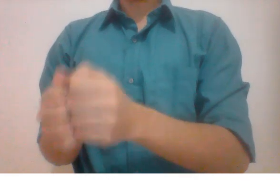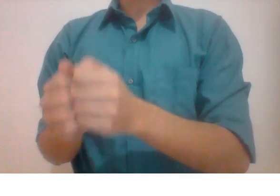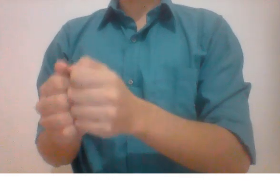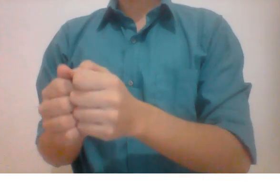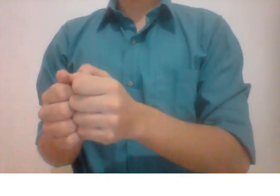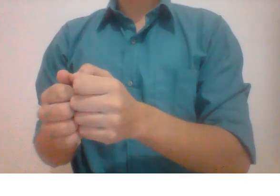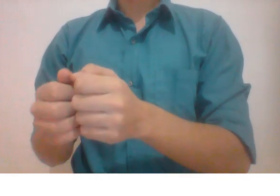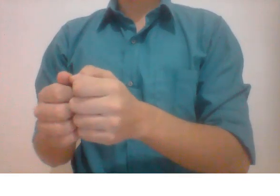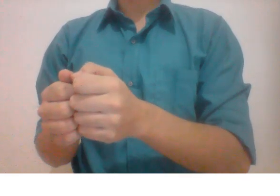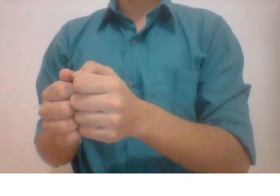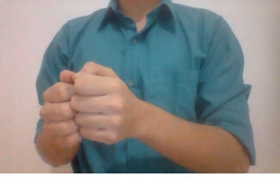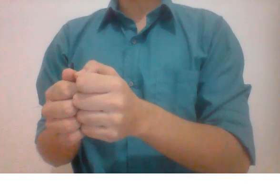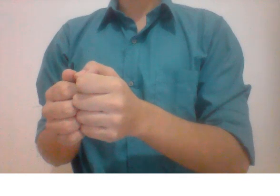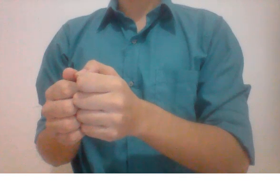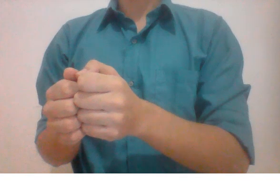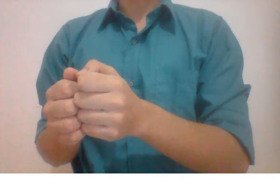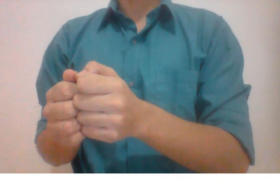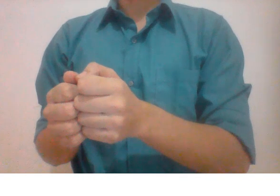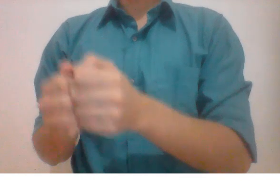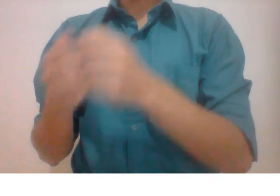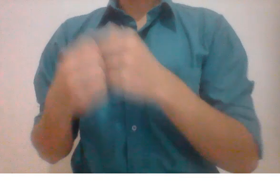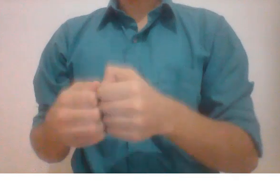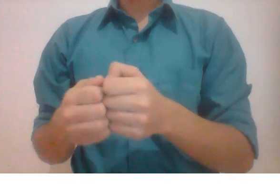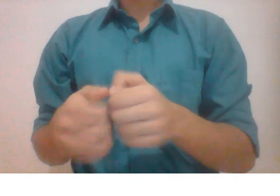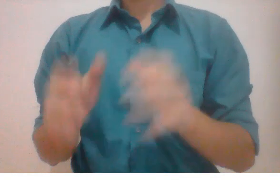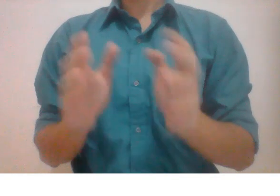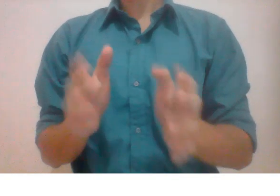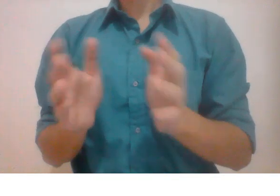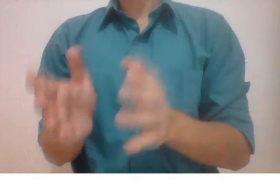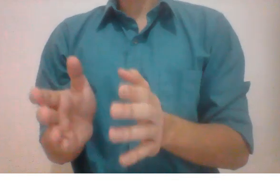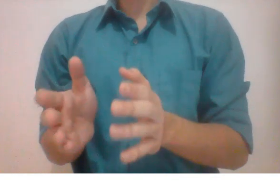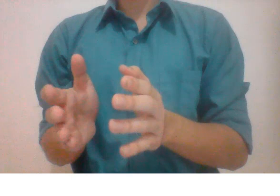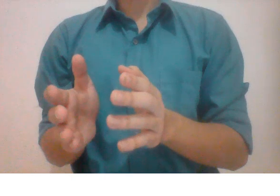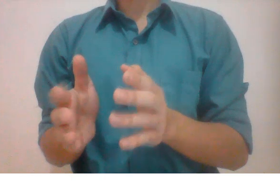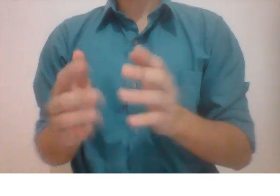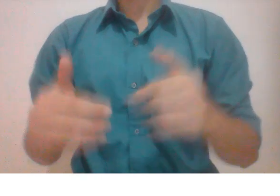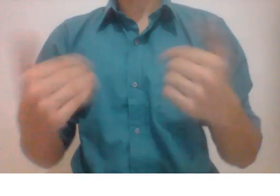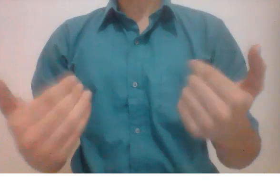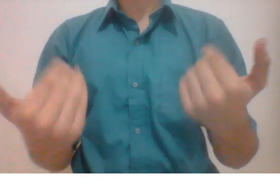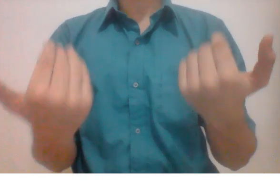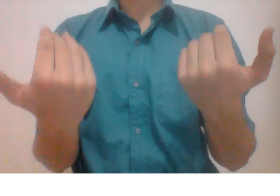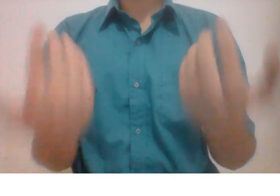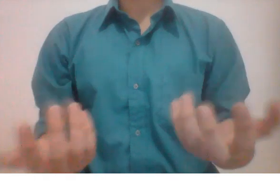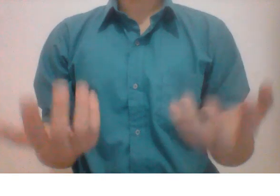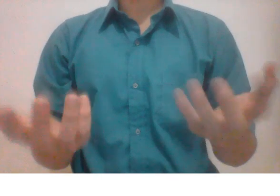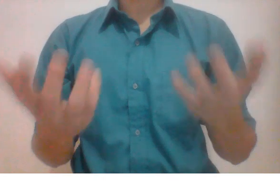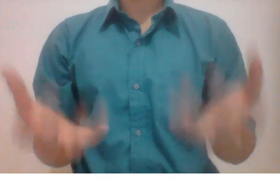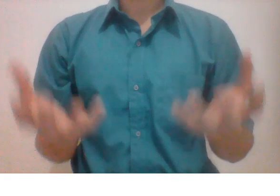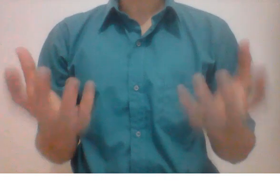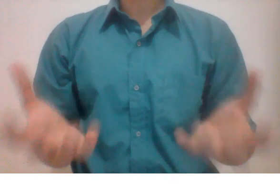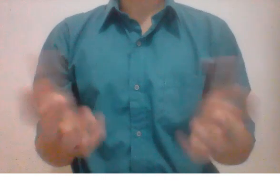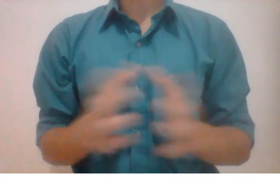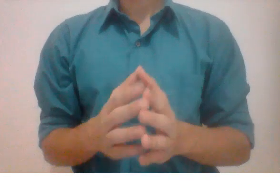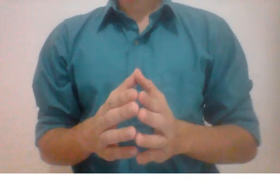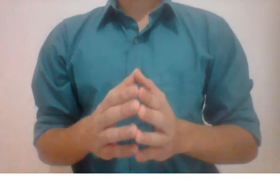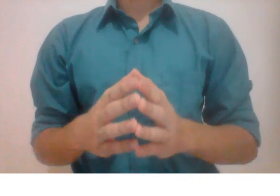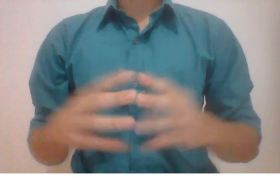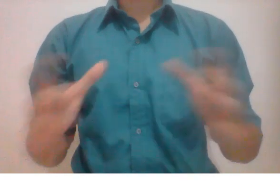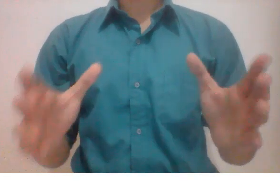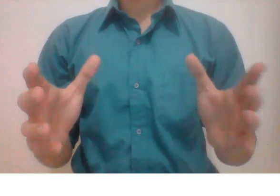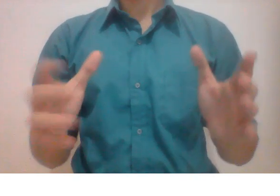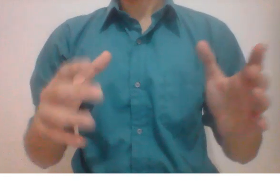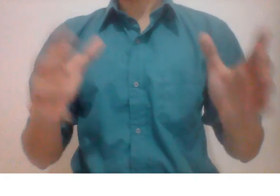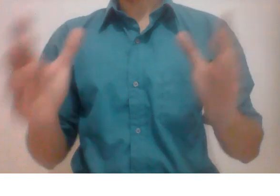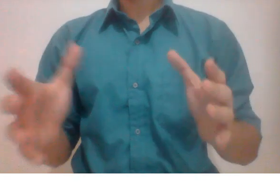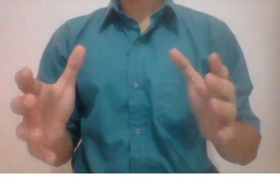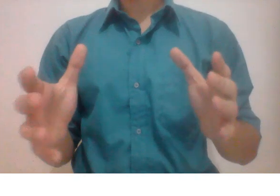de personajes que estaban muy allegados al poder. Pero ahora que este tipo de cosas se está pasando, por eso estamos viendo estos embates que intenta